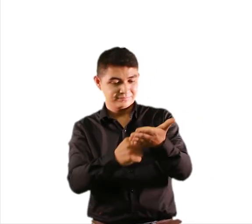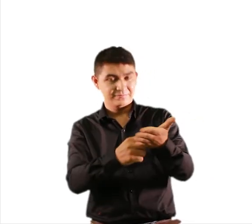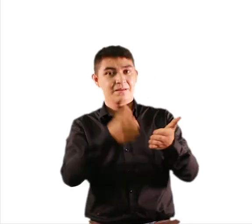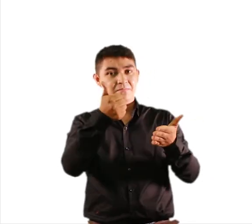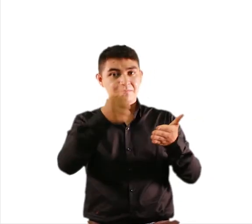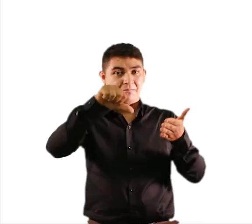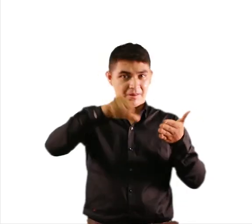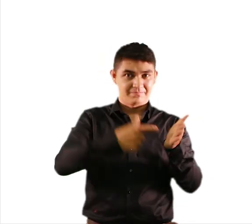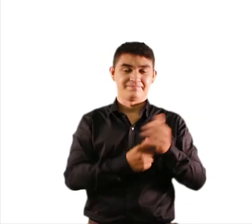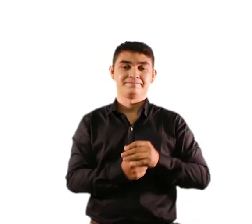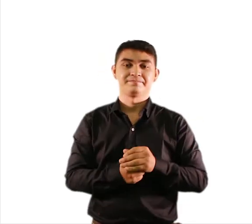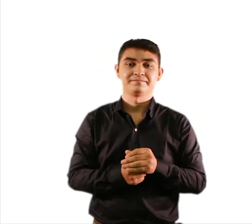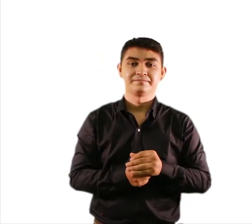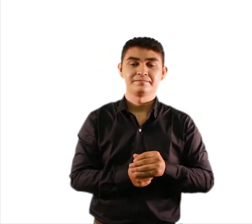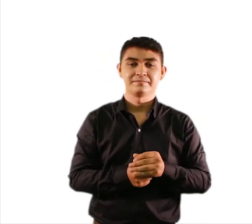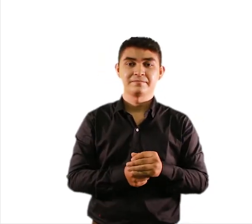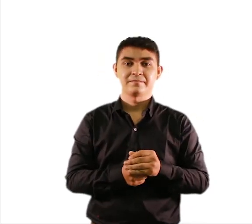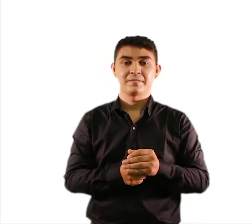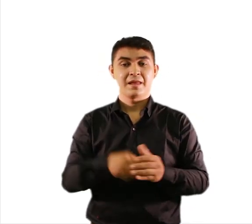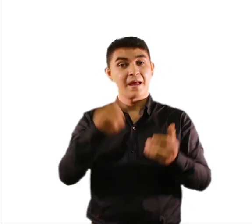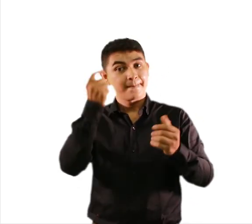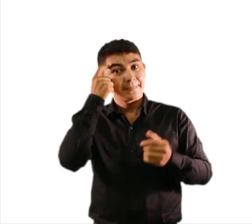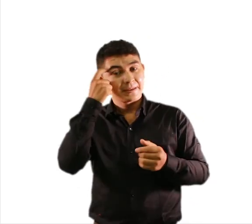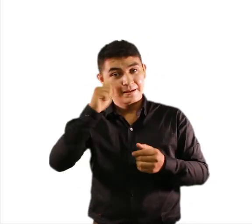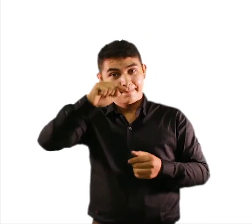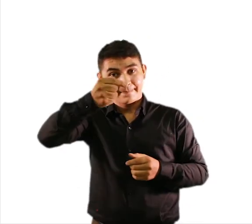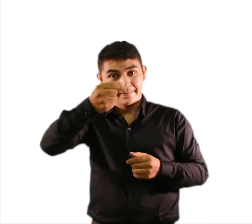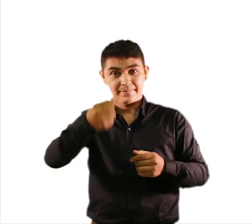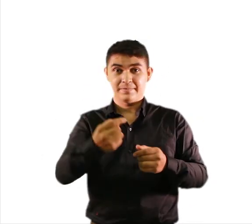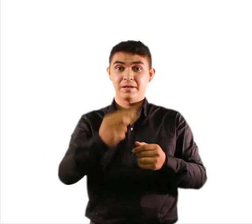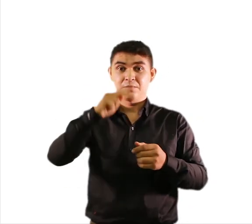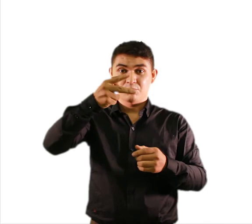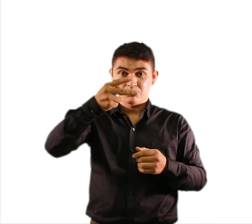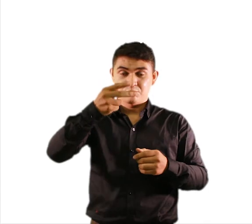Estamos pensando en las primeras dos preguntas.